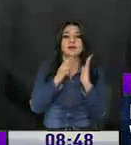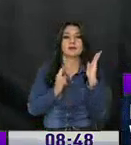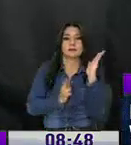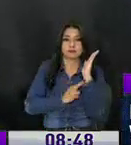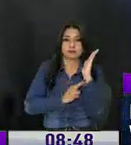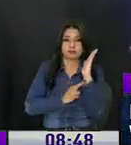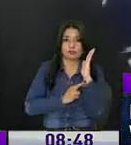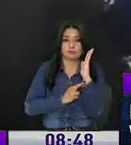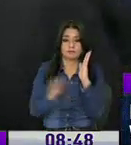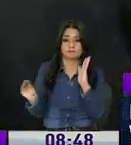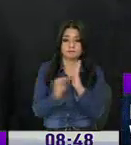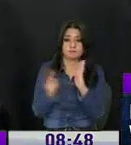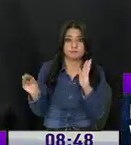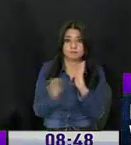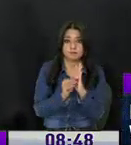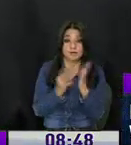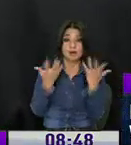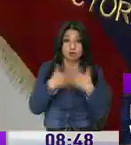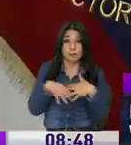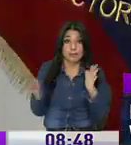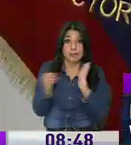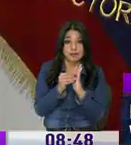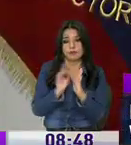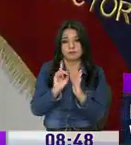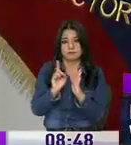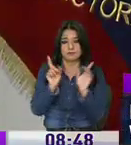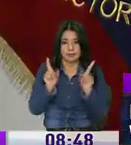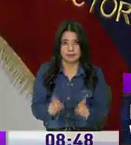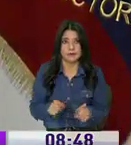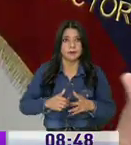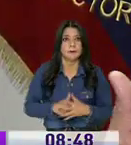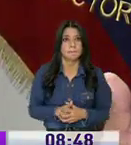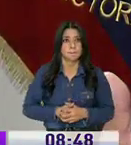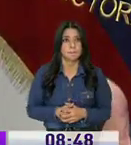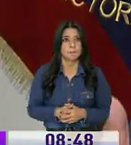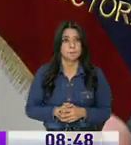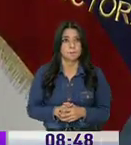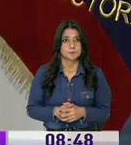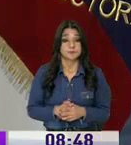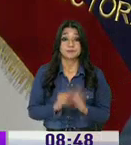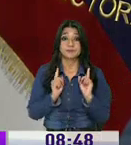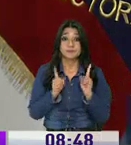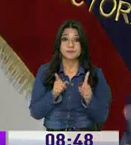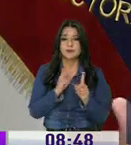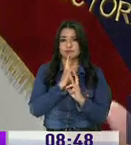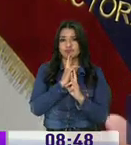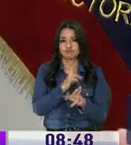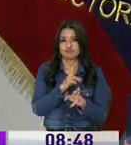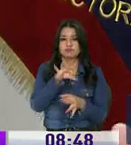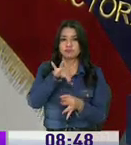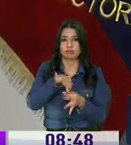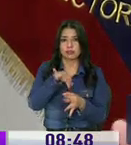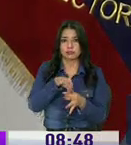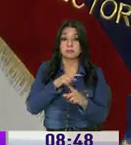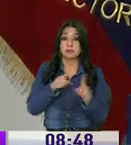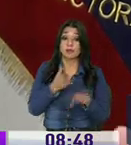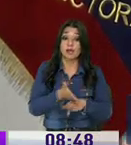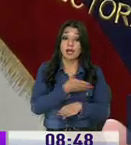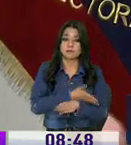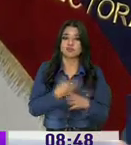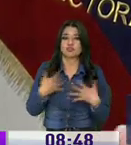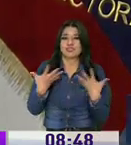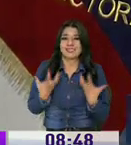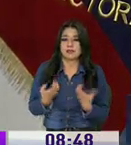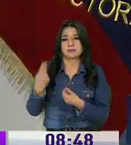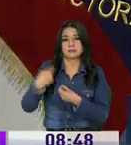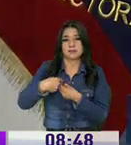decir, no serán empadronados de forma automática. Los extranjeros hoy tienen que pronunciarse sobre su interés en participar